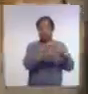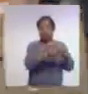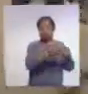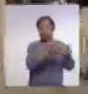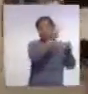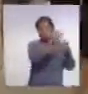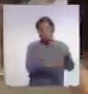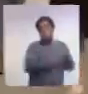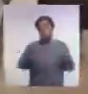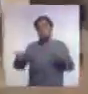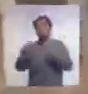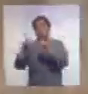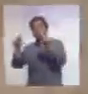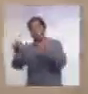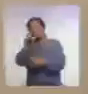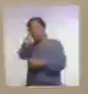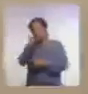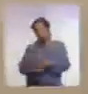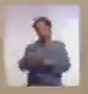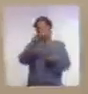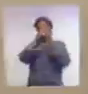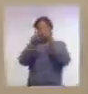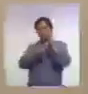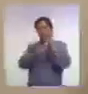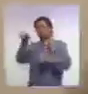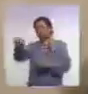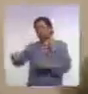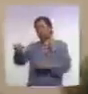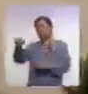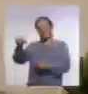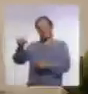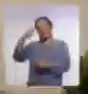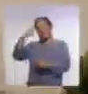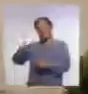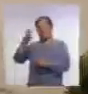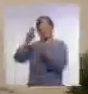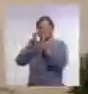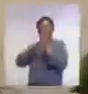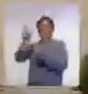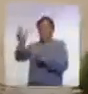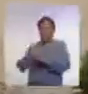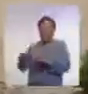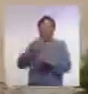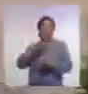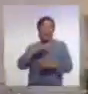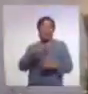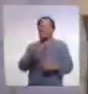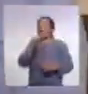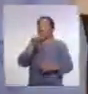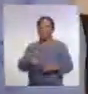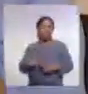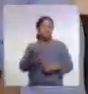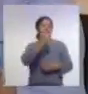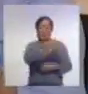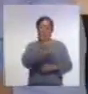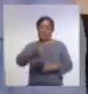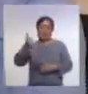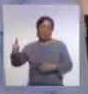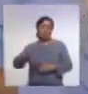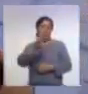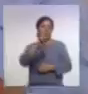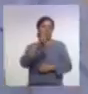reglas, en Estado de México hay ciertas reglas, en Yucatán hay otras reglas, y así en cada una de las 32 entidades federativas del